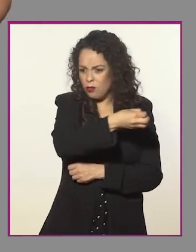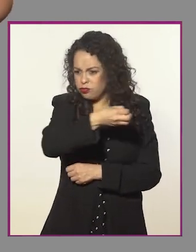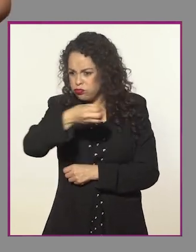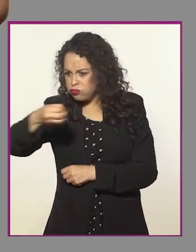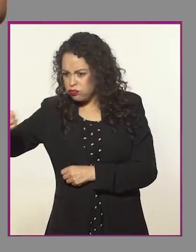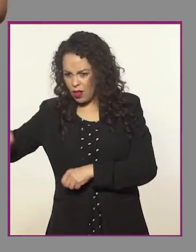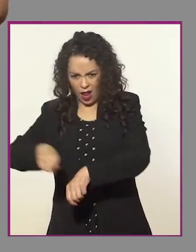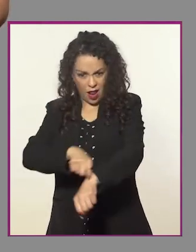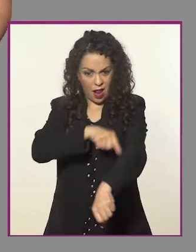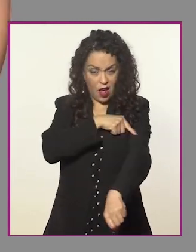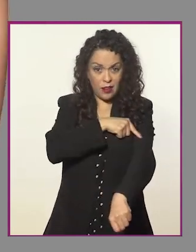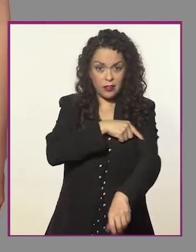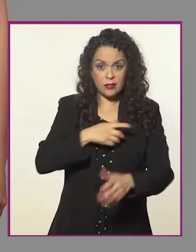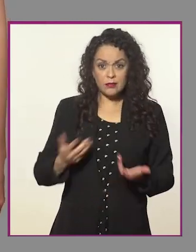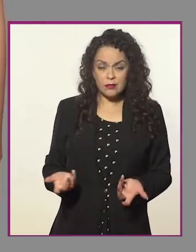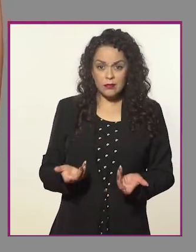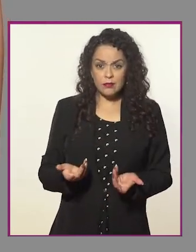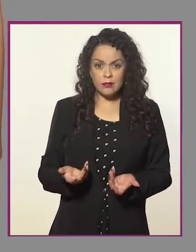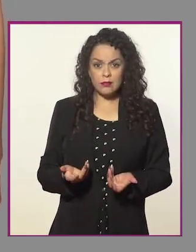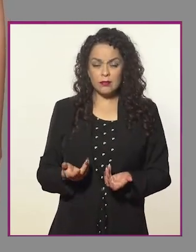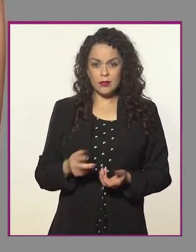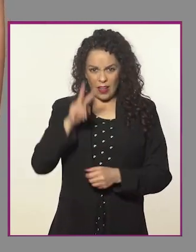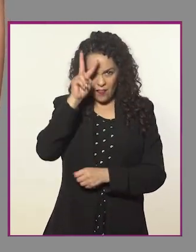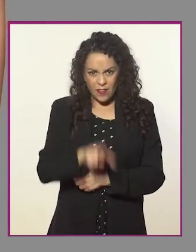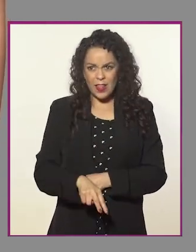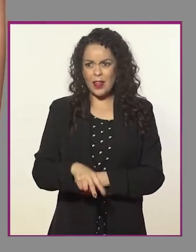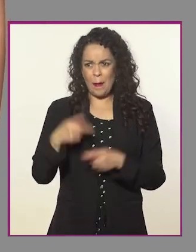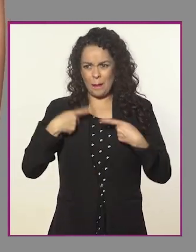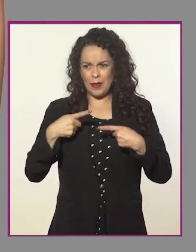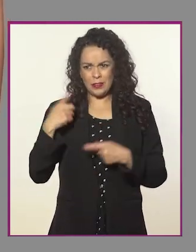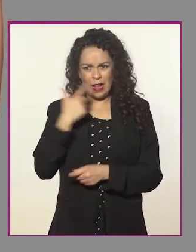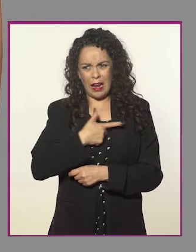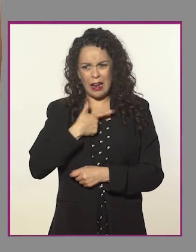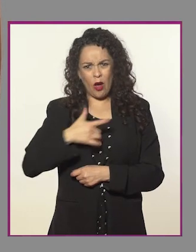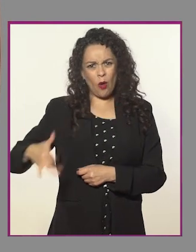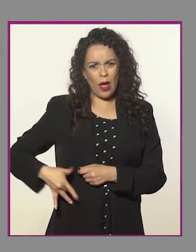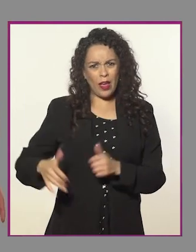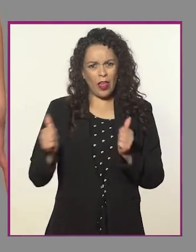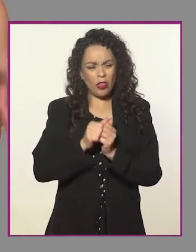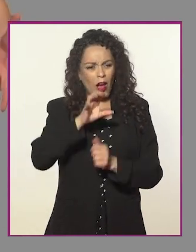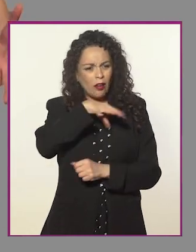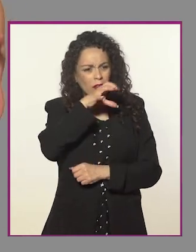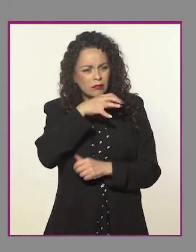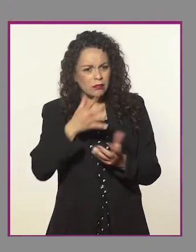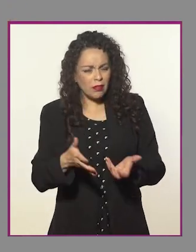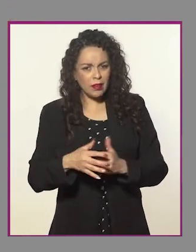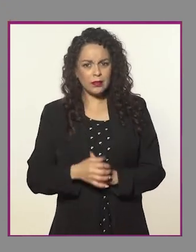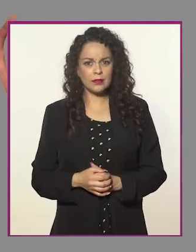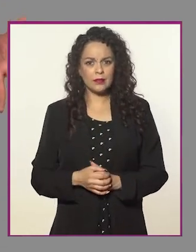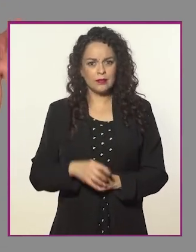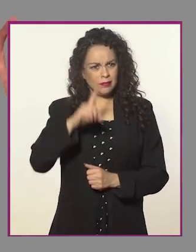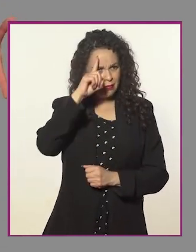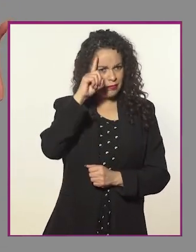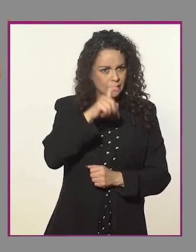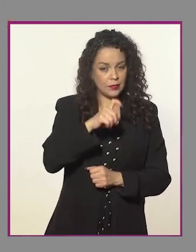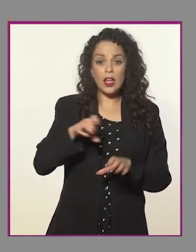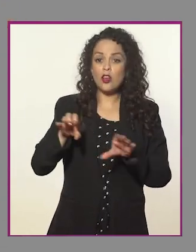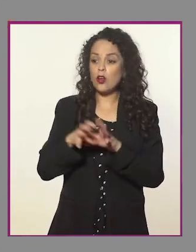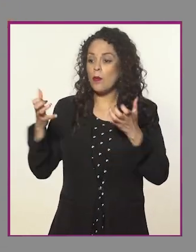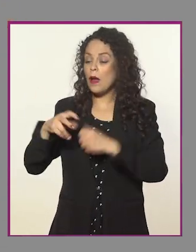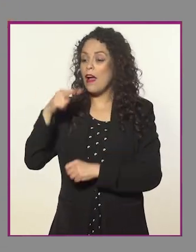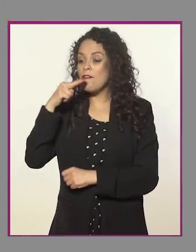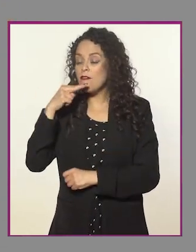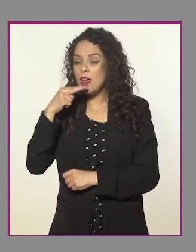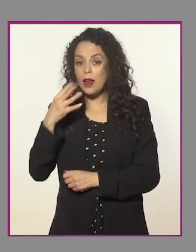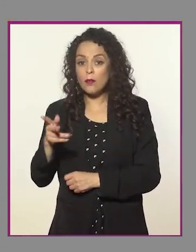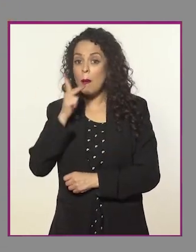largos son los enunciados? ¿A alguien realmente le gusta el hígado encebollado? ¿Cómo se conjugan los verbos? ¿Las